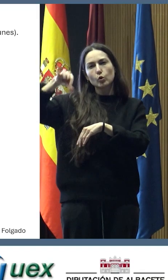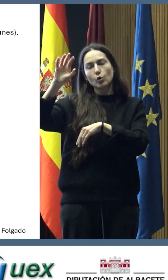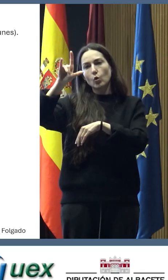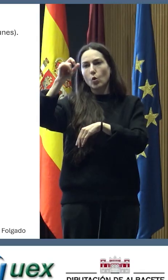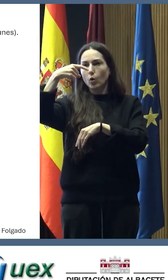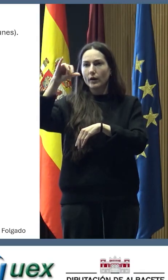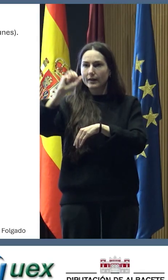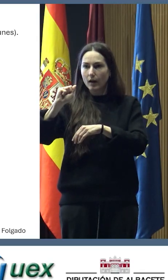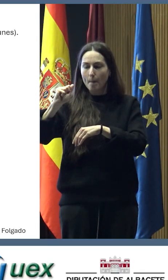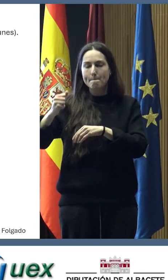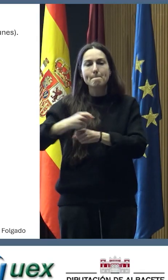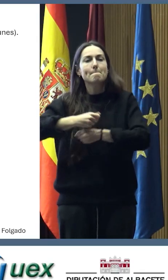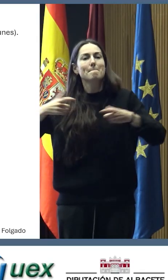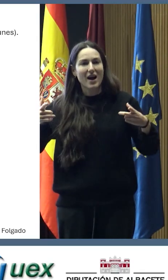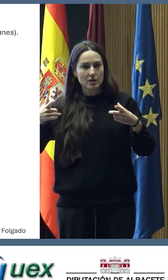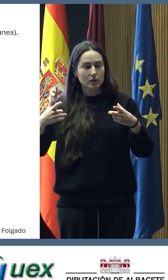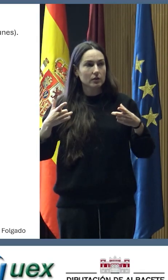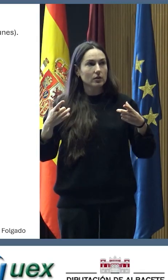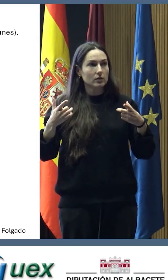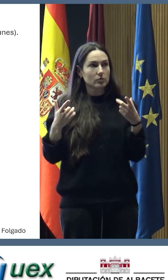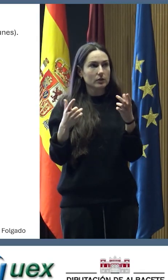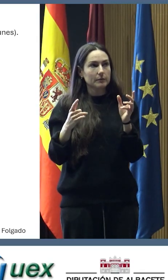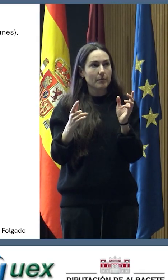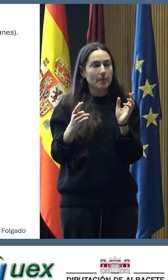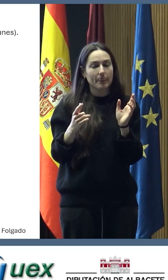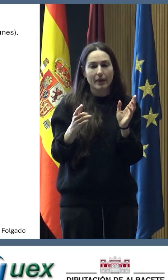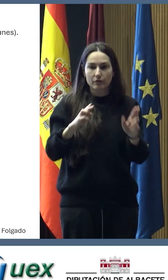generan mayor susceptibilidad